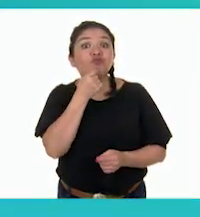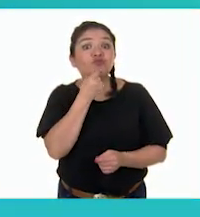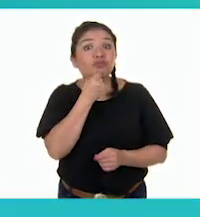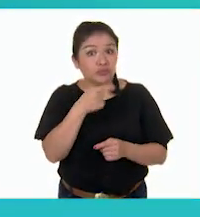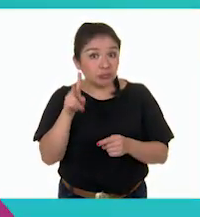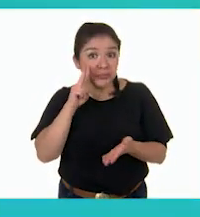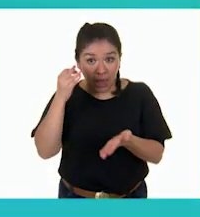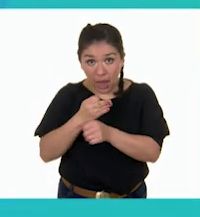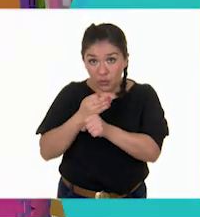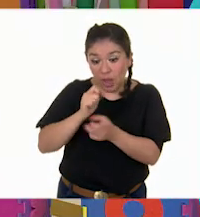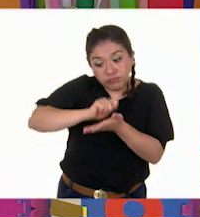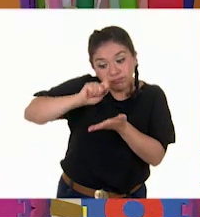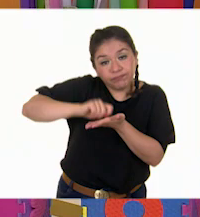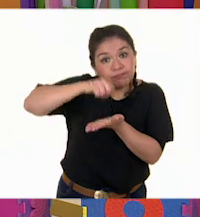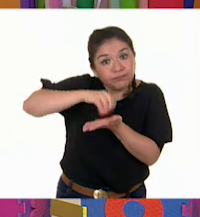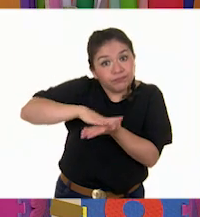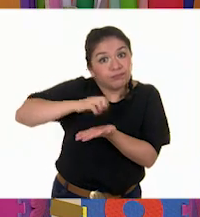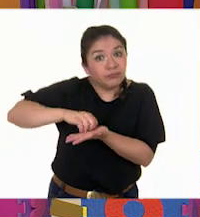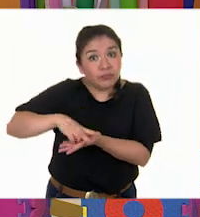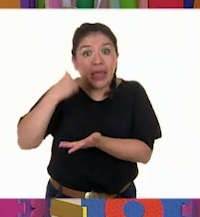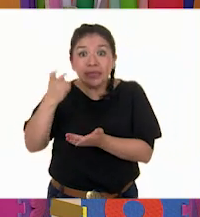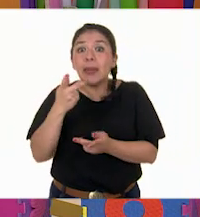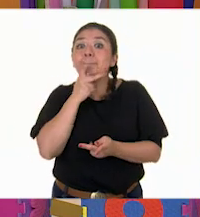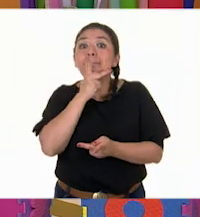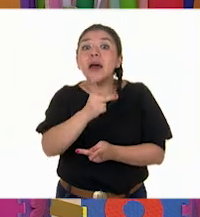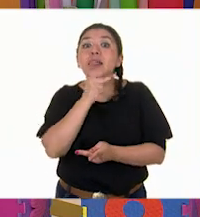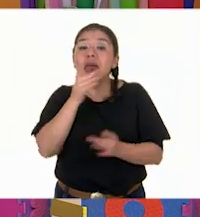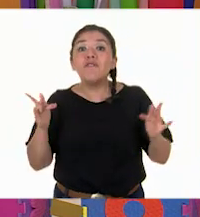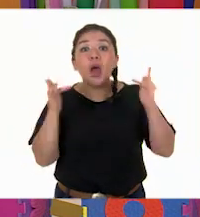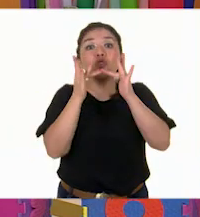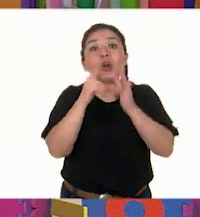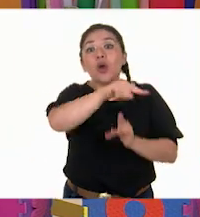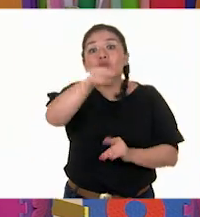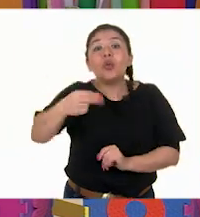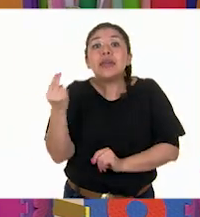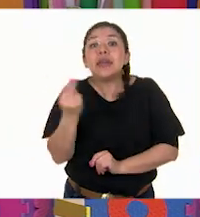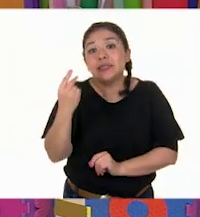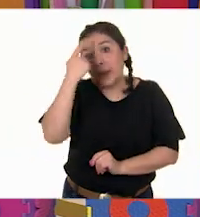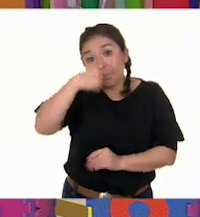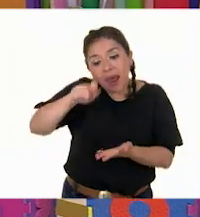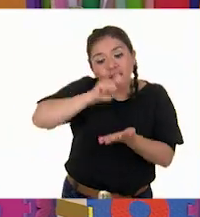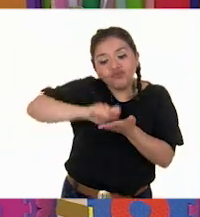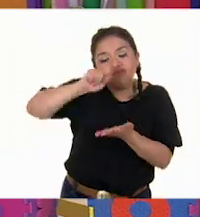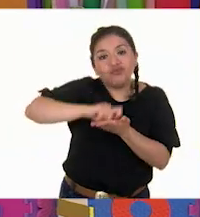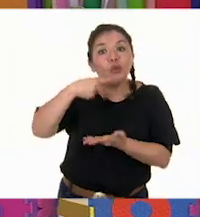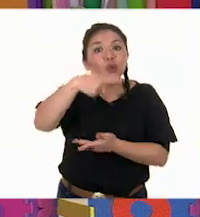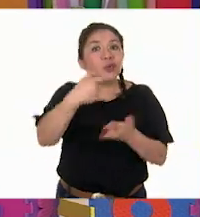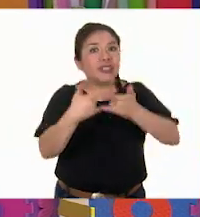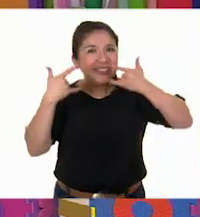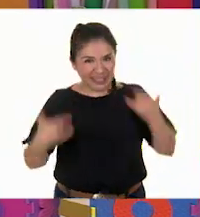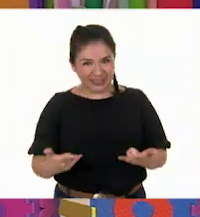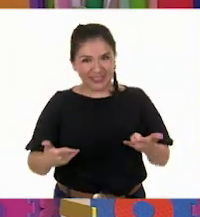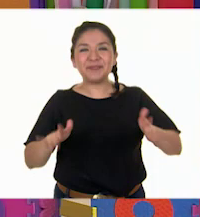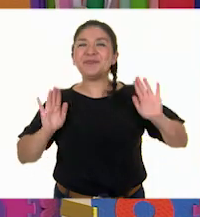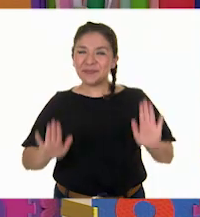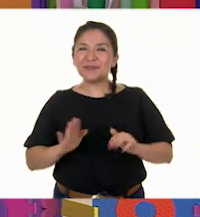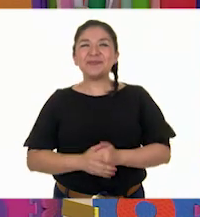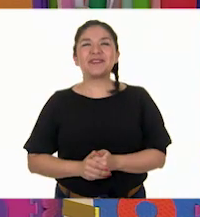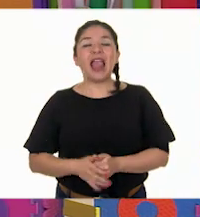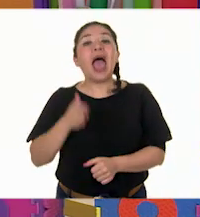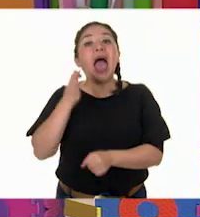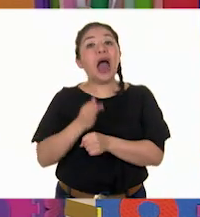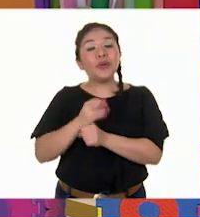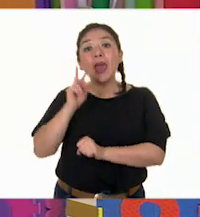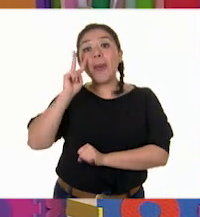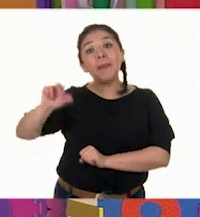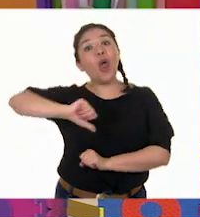tomando anotación de esos conectores que a ustedes les van a hacer falta al momento de estar escribiendo. Ahora, vamos a ver